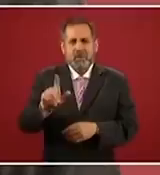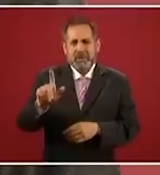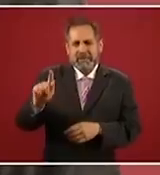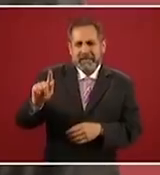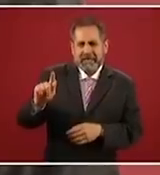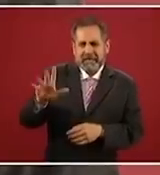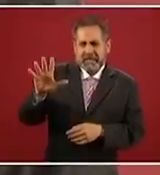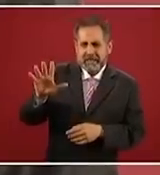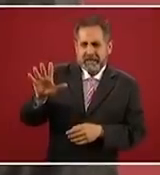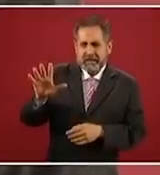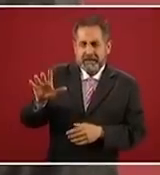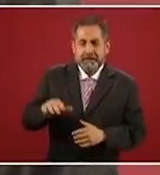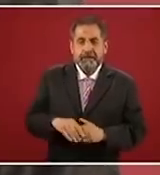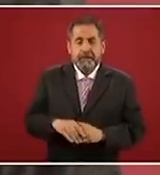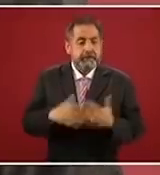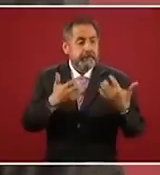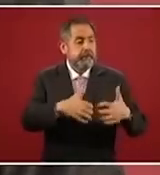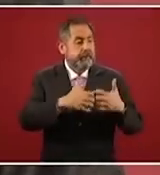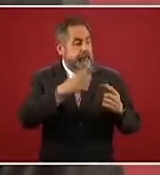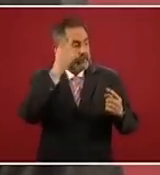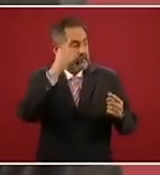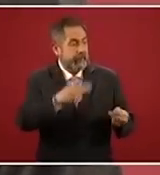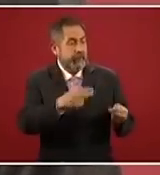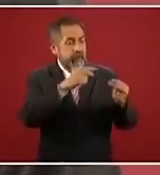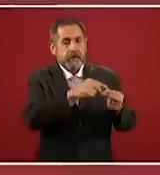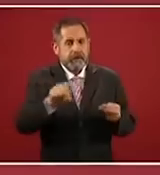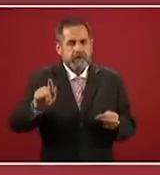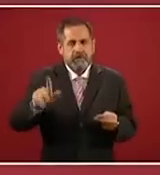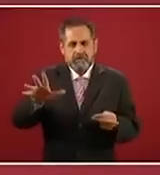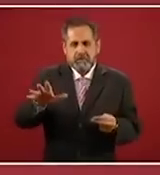75 empresarios,